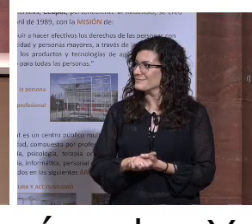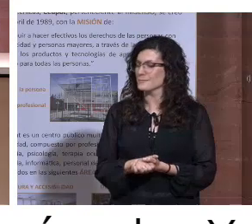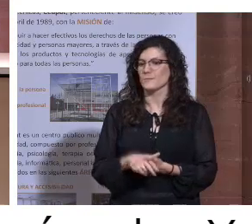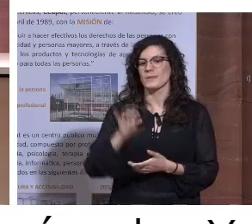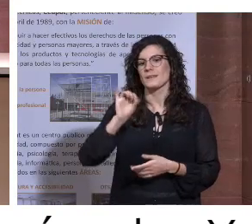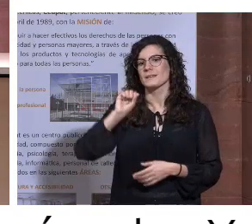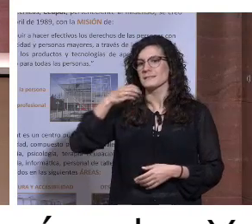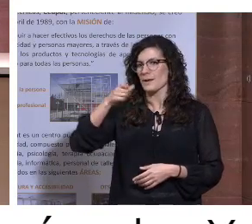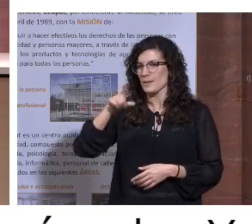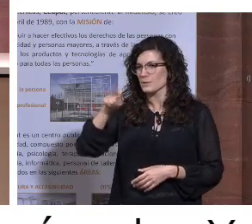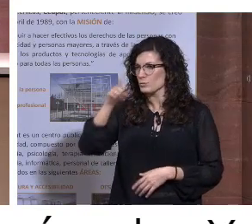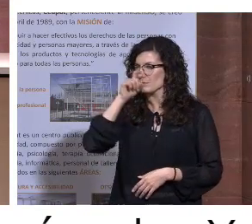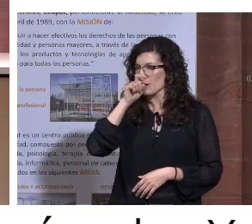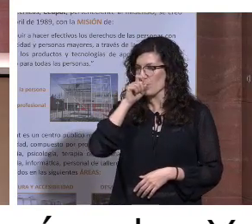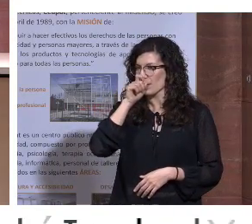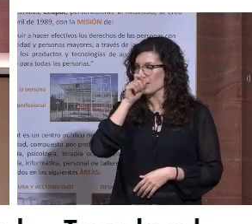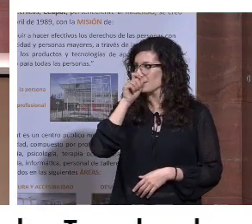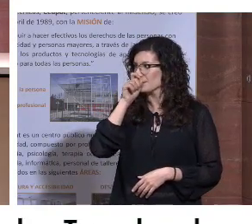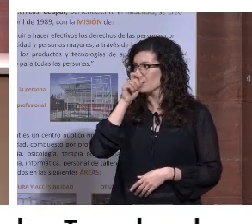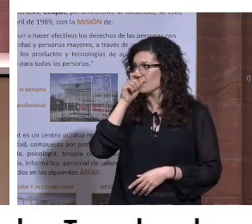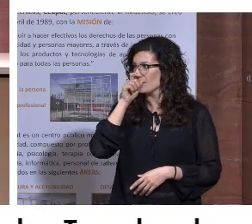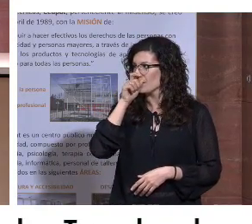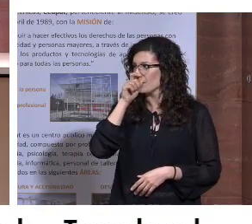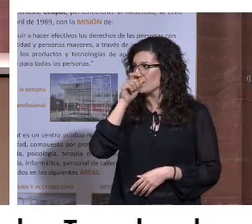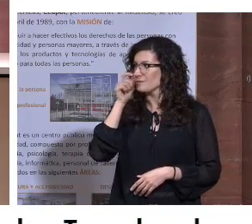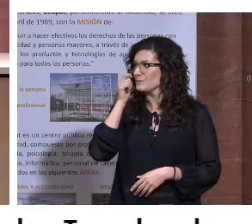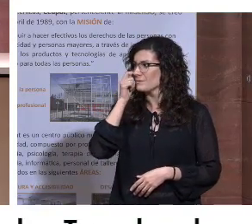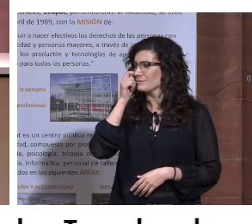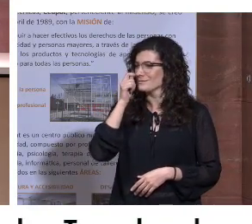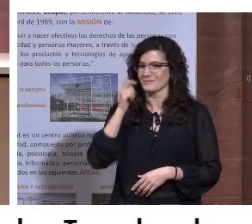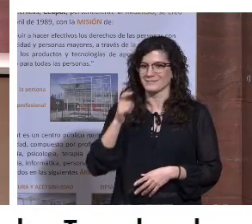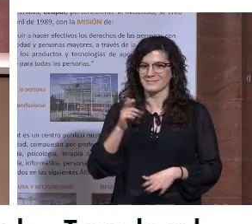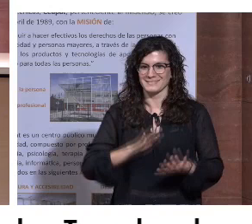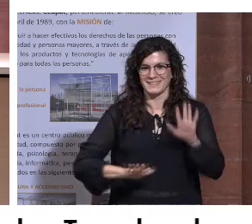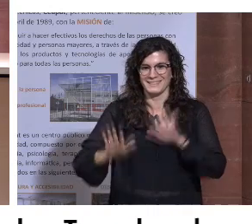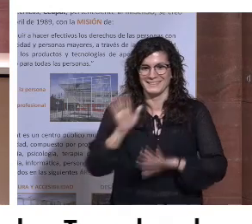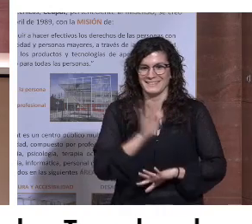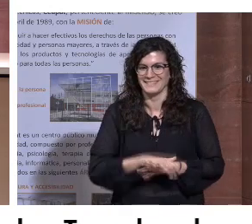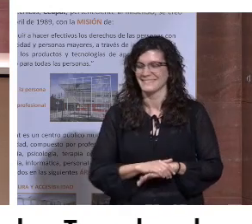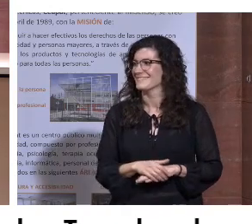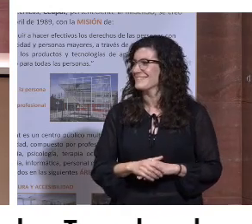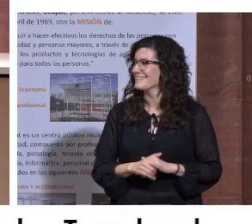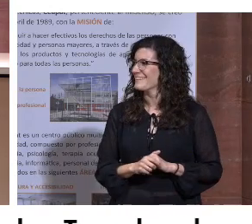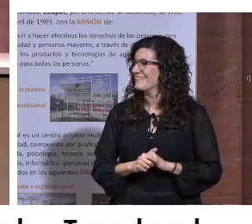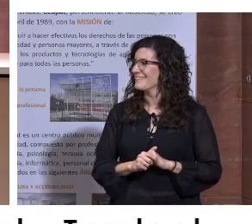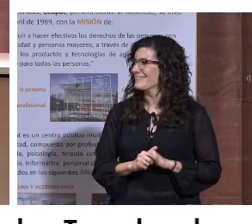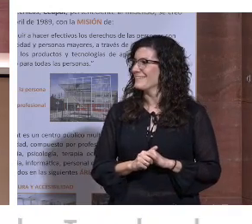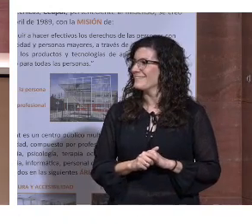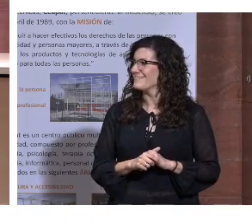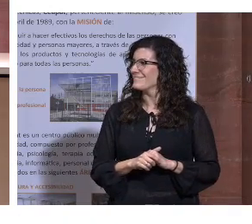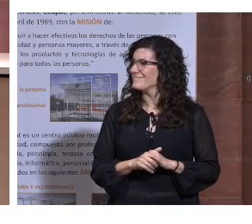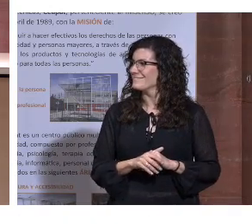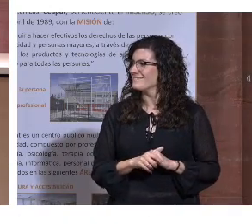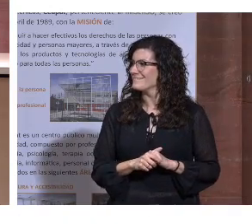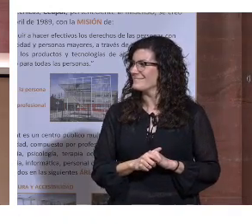Isabel, ¿tú te acuerdas que era...? Bueno, vamos a ver. Tú levántate, Miguel. Levántate, Miguel. No pasa nada.